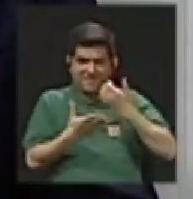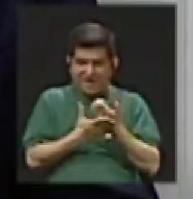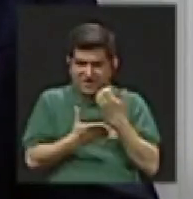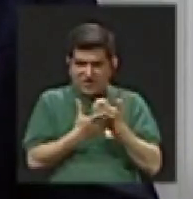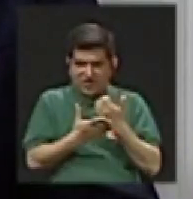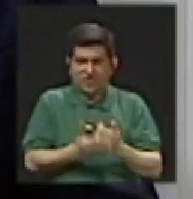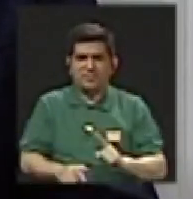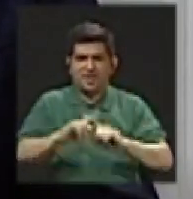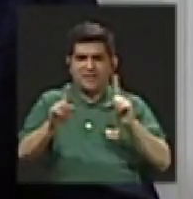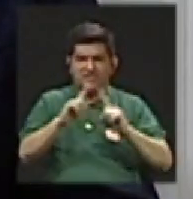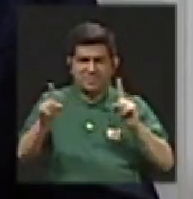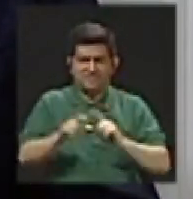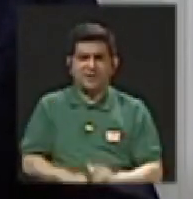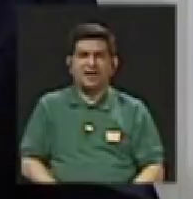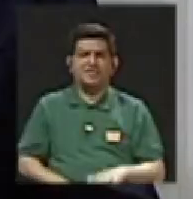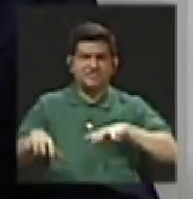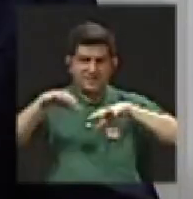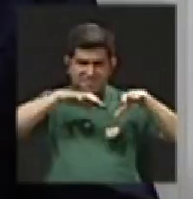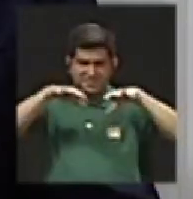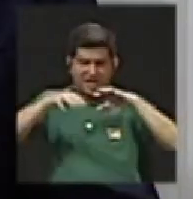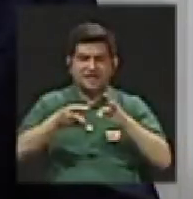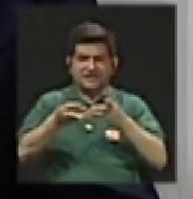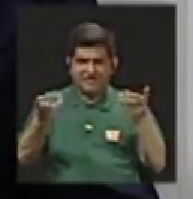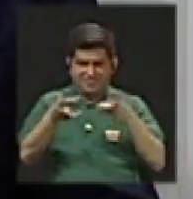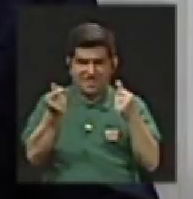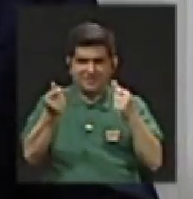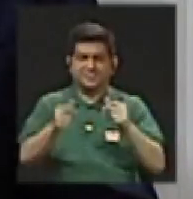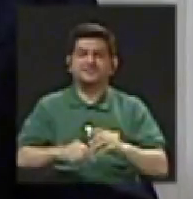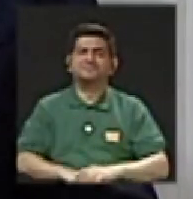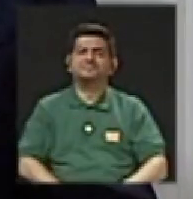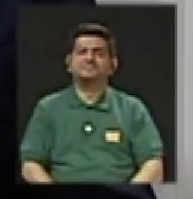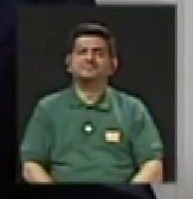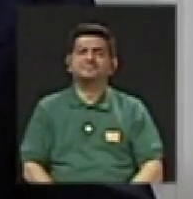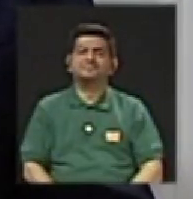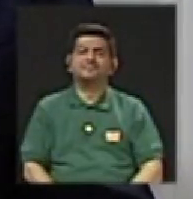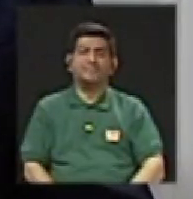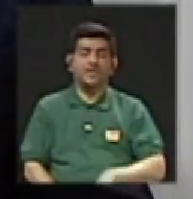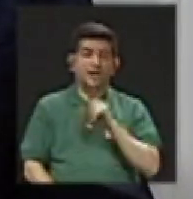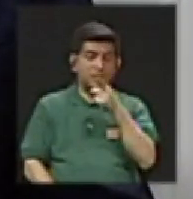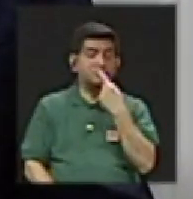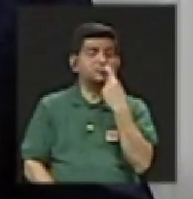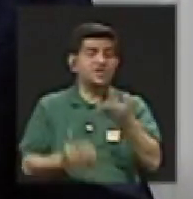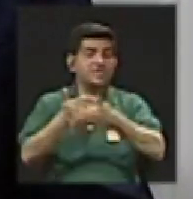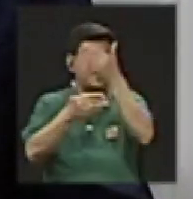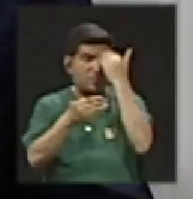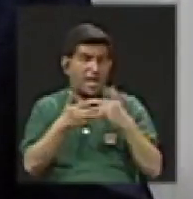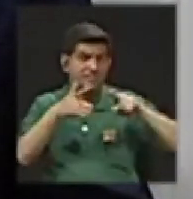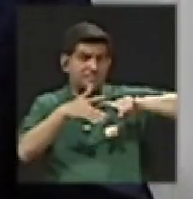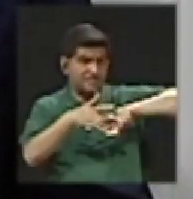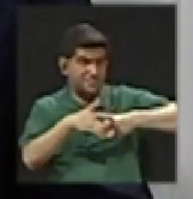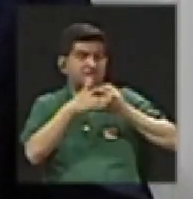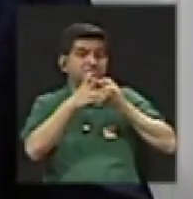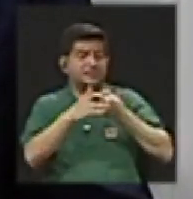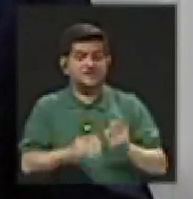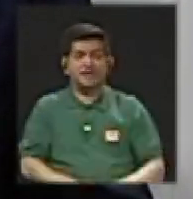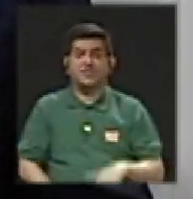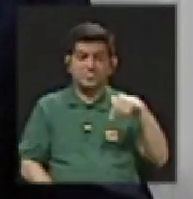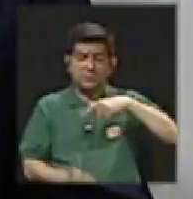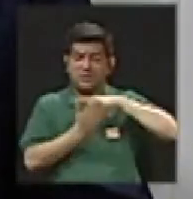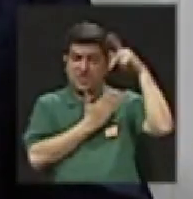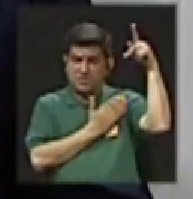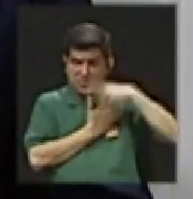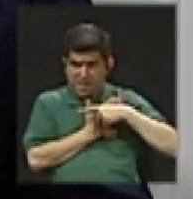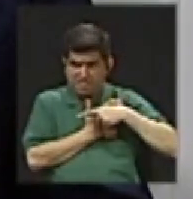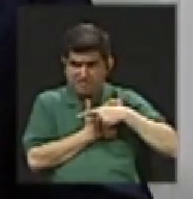economía entre las distintas actividades productivas. Y como usted lo indicaba al inicio en la introducción de este